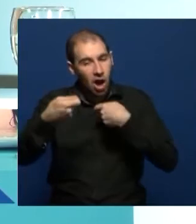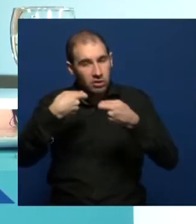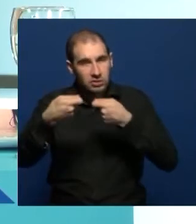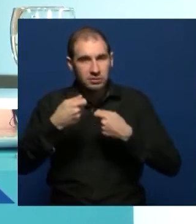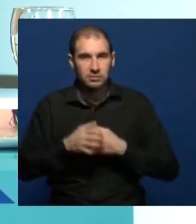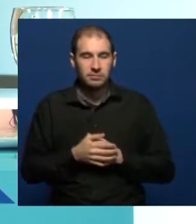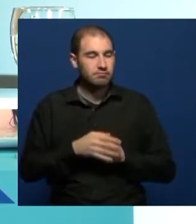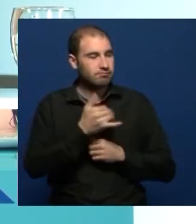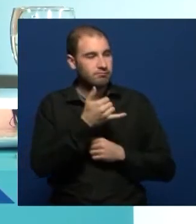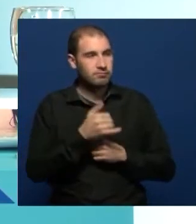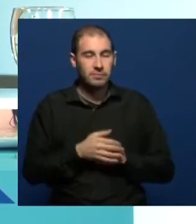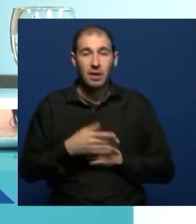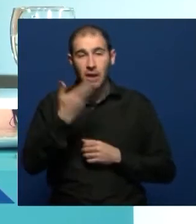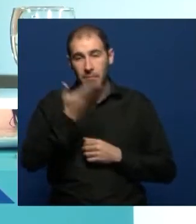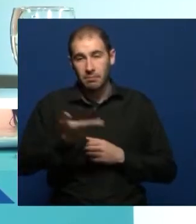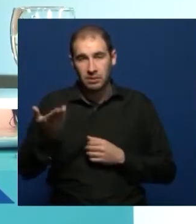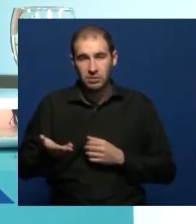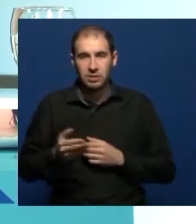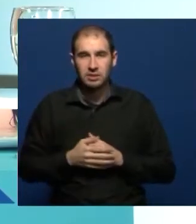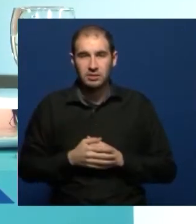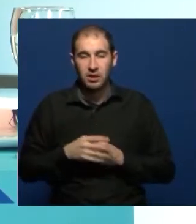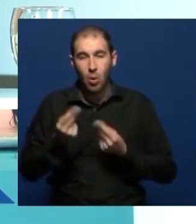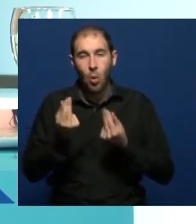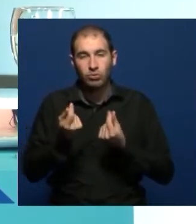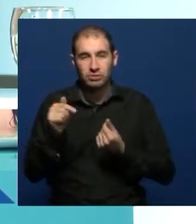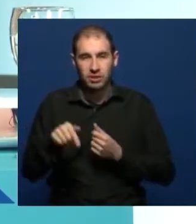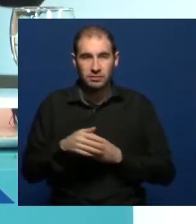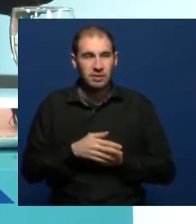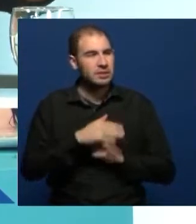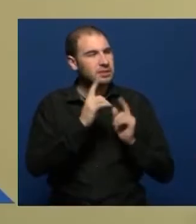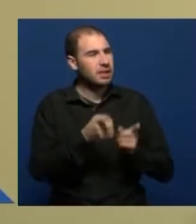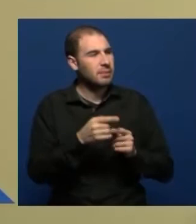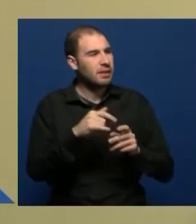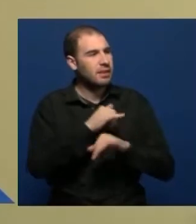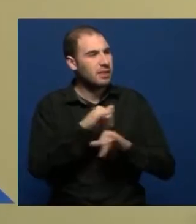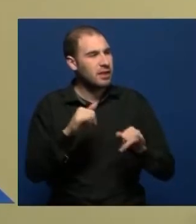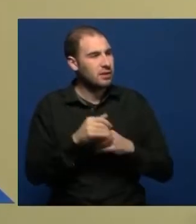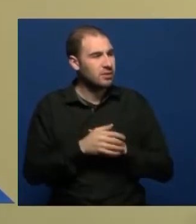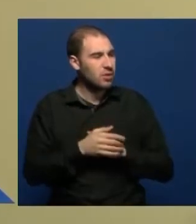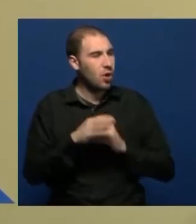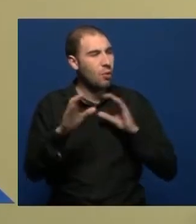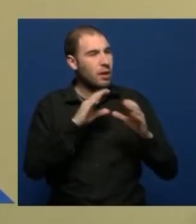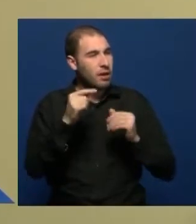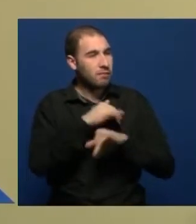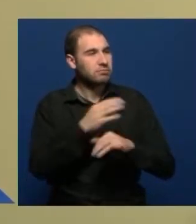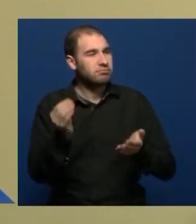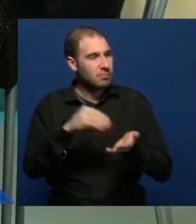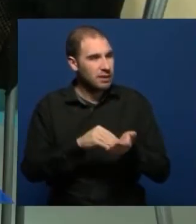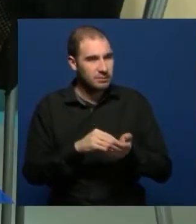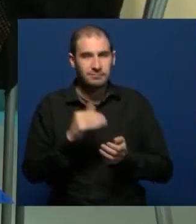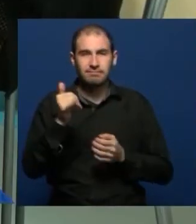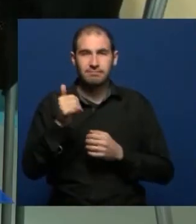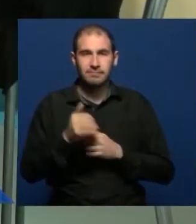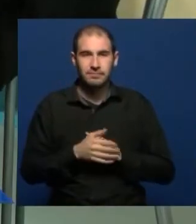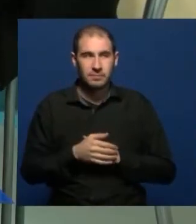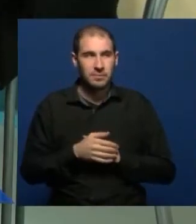negociación. Absolutamente. ¿No? Entre las personas que lo utilizan. También con vías de comunicación para buscar más información al respecto. Sí.